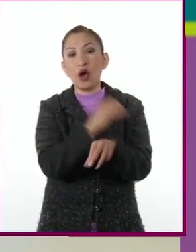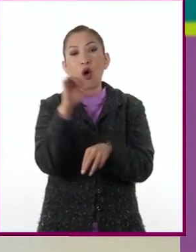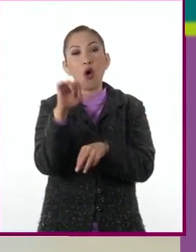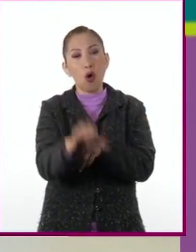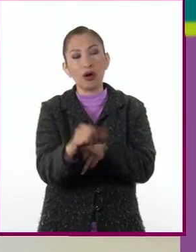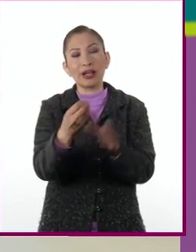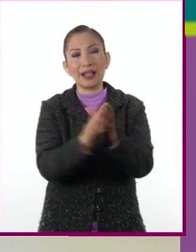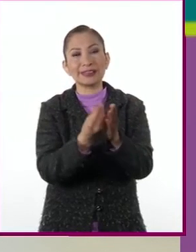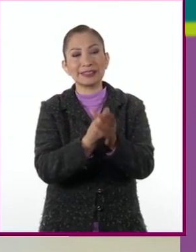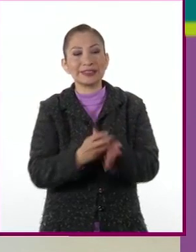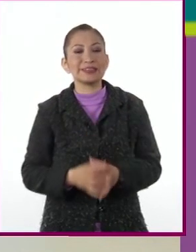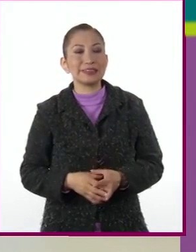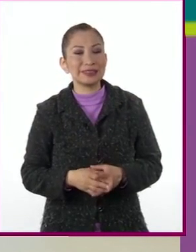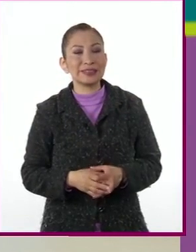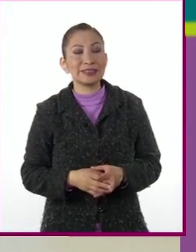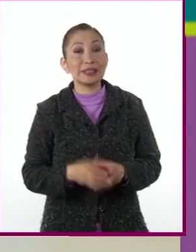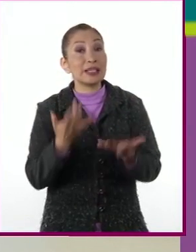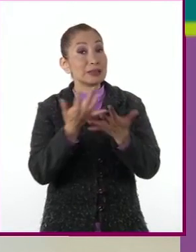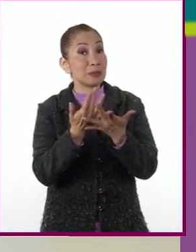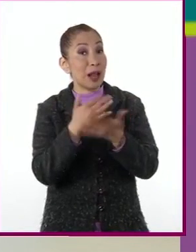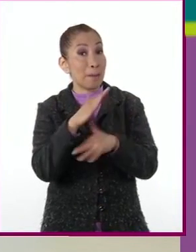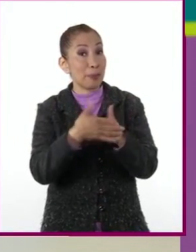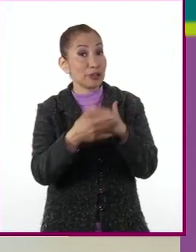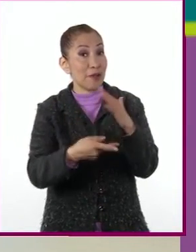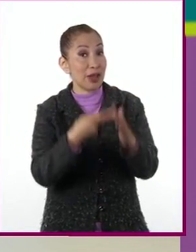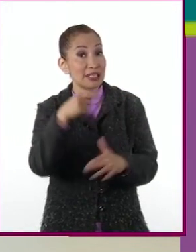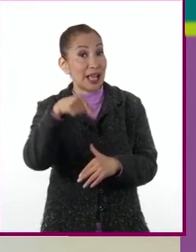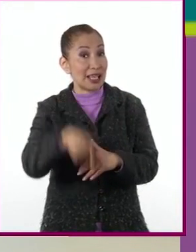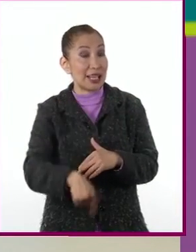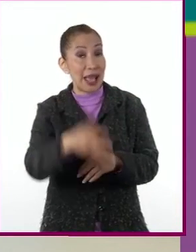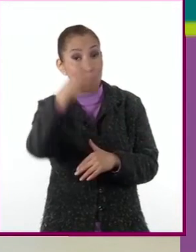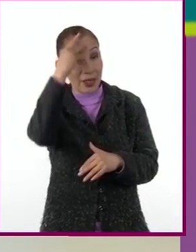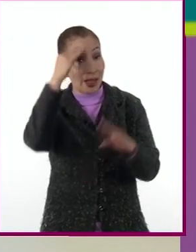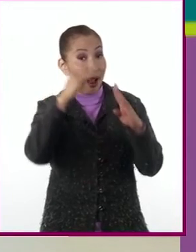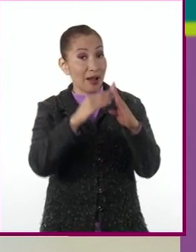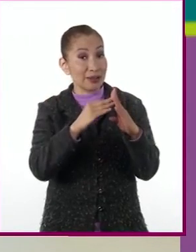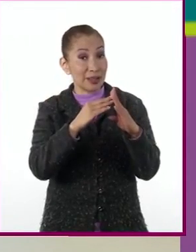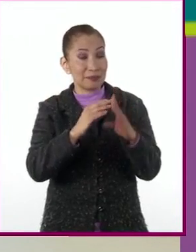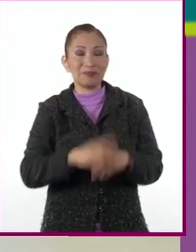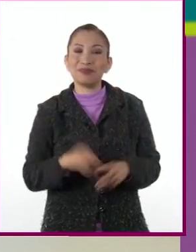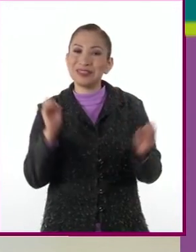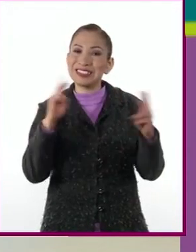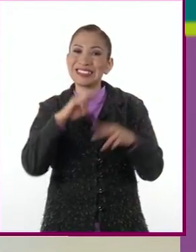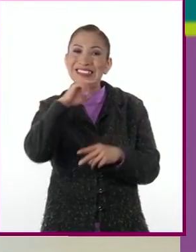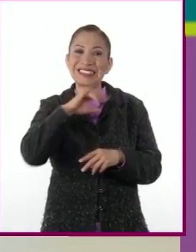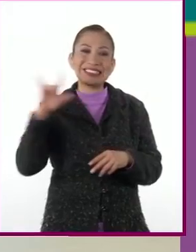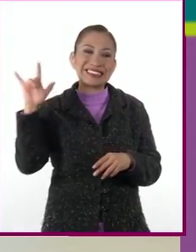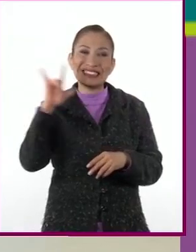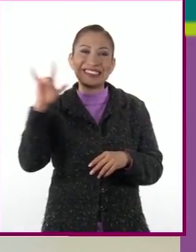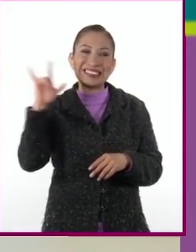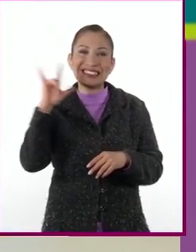en esta sesión. Los esperamos la próxima clase de Aprende en Casa. ¡Hasta pronto!